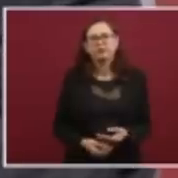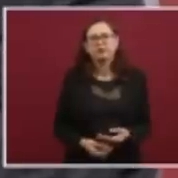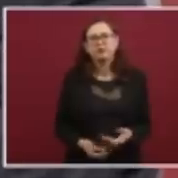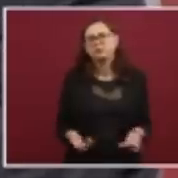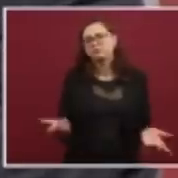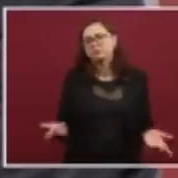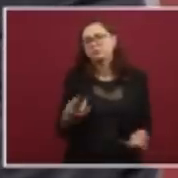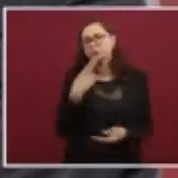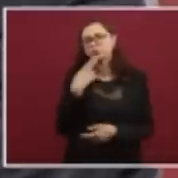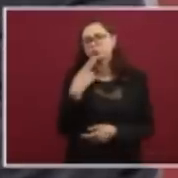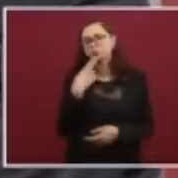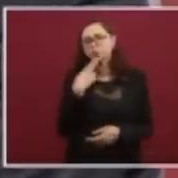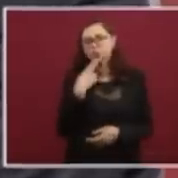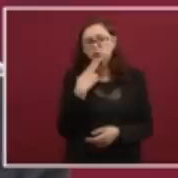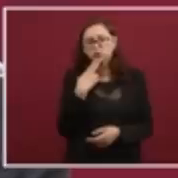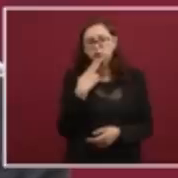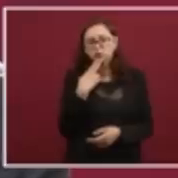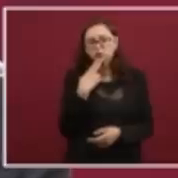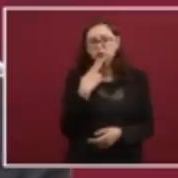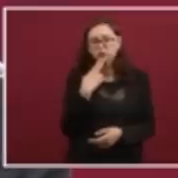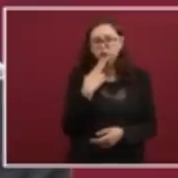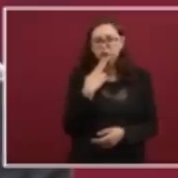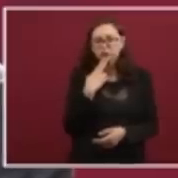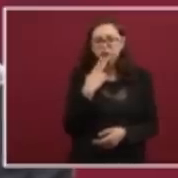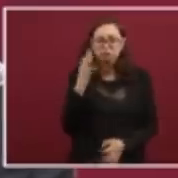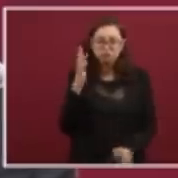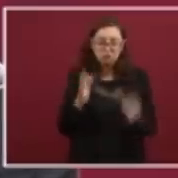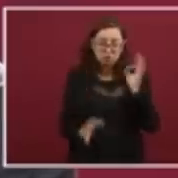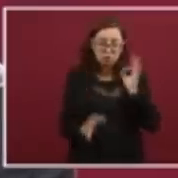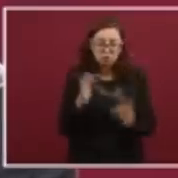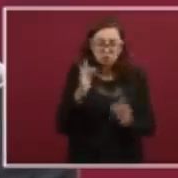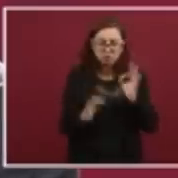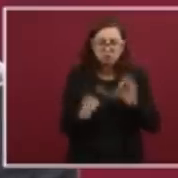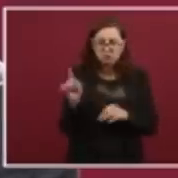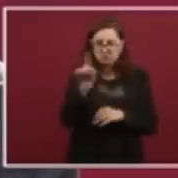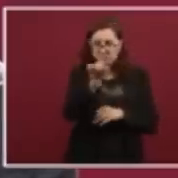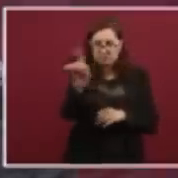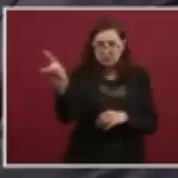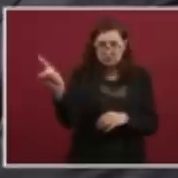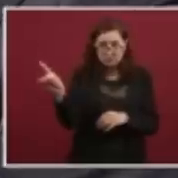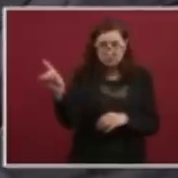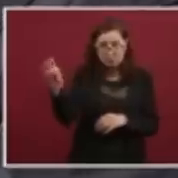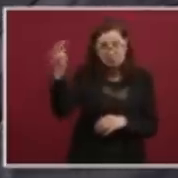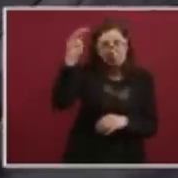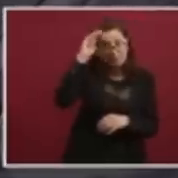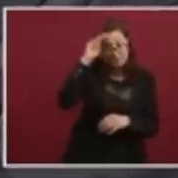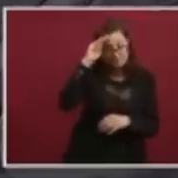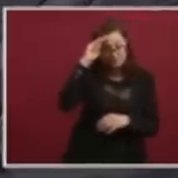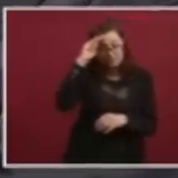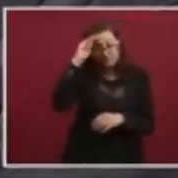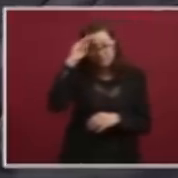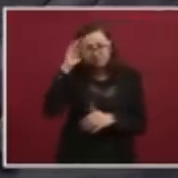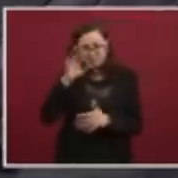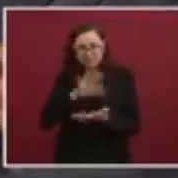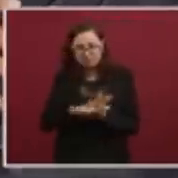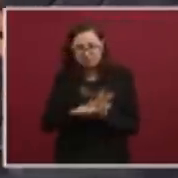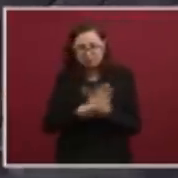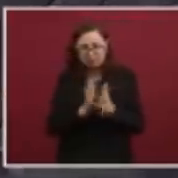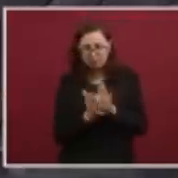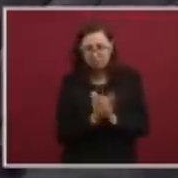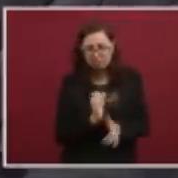sirve para que los jueces lo piensen, porque no es